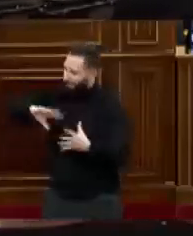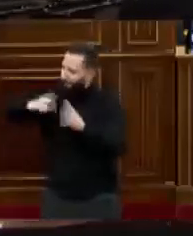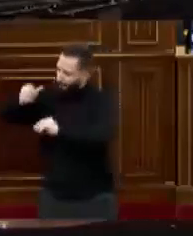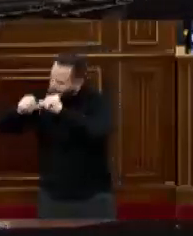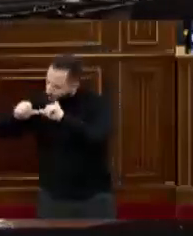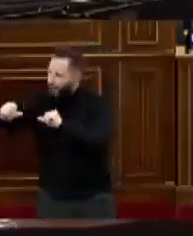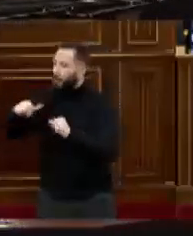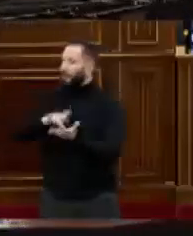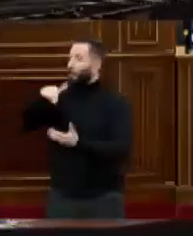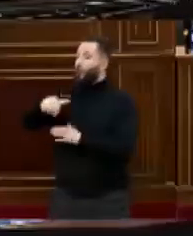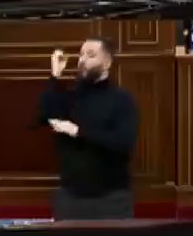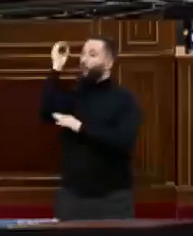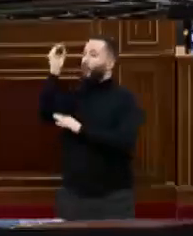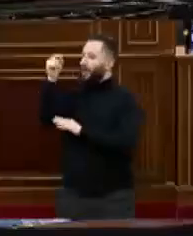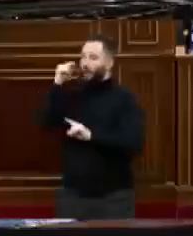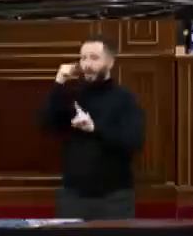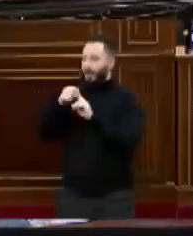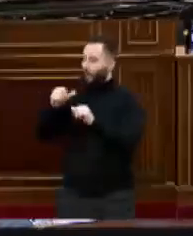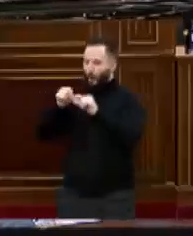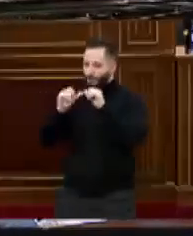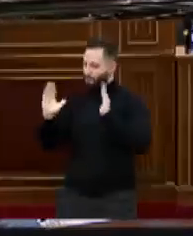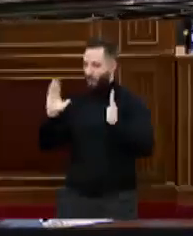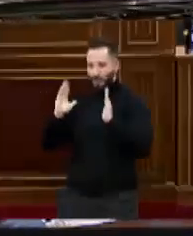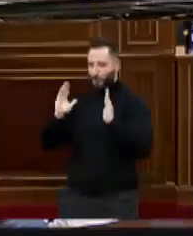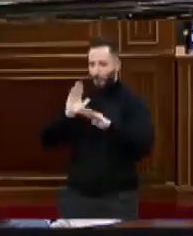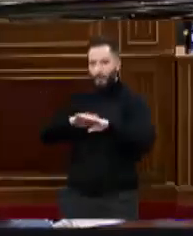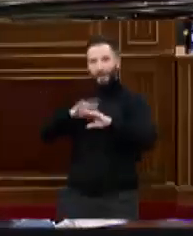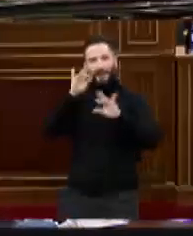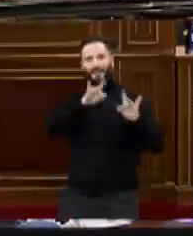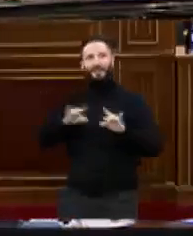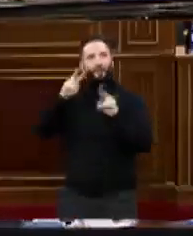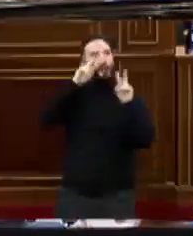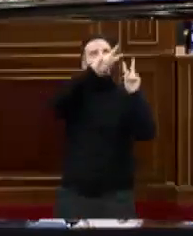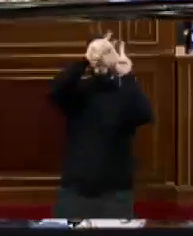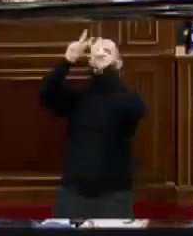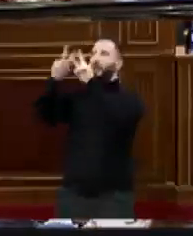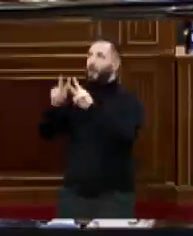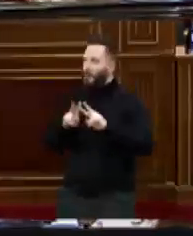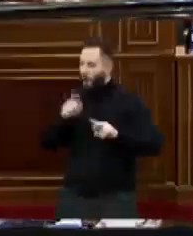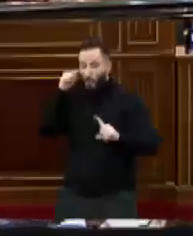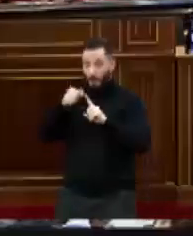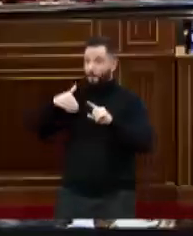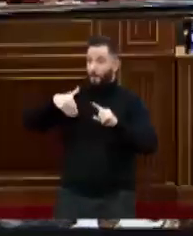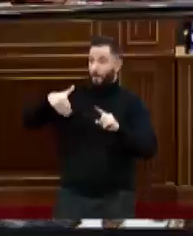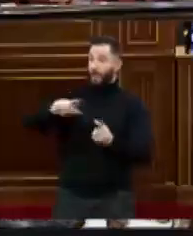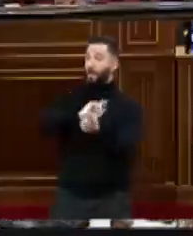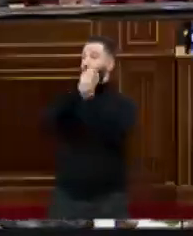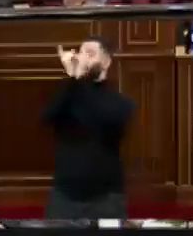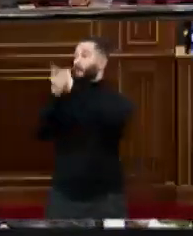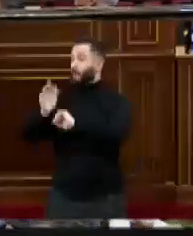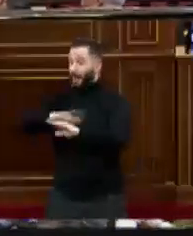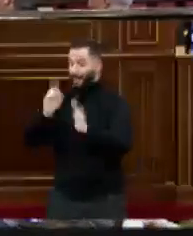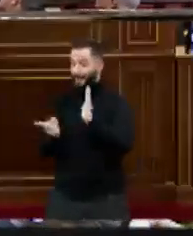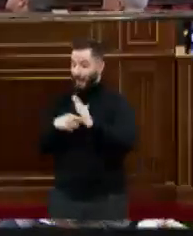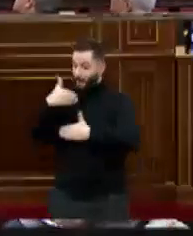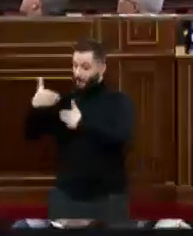ese punto de inflexión de esa mirada territorial de completar ese cambio para que la ley